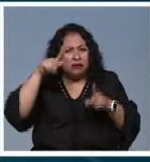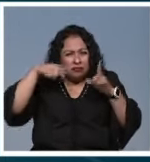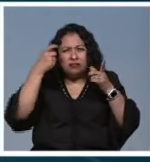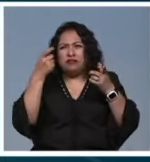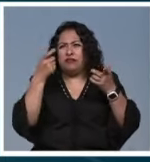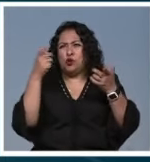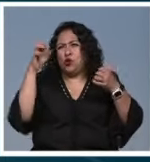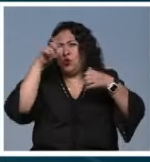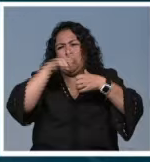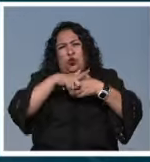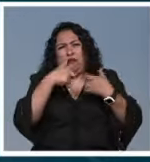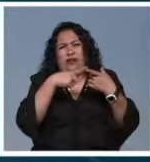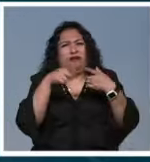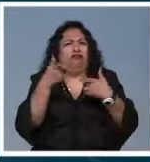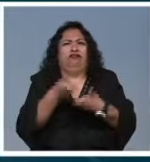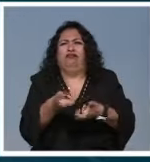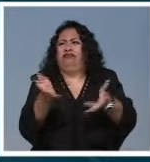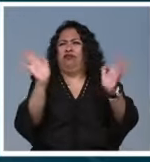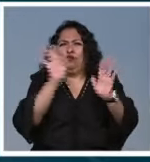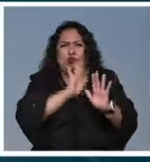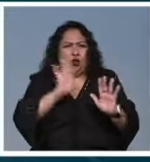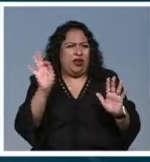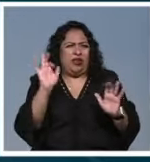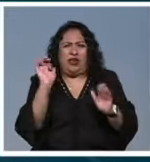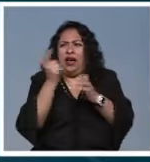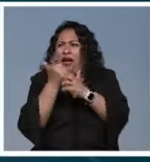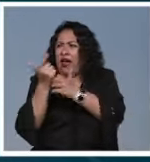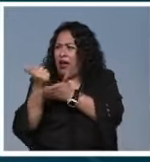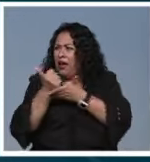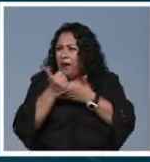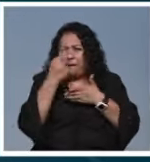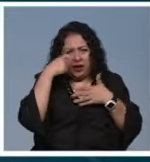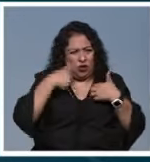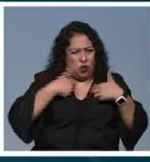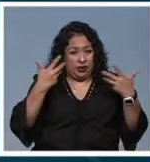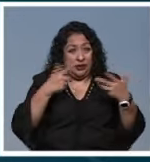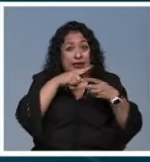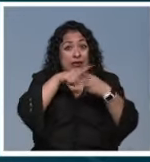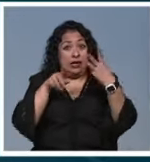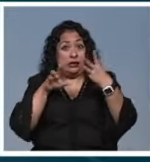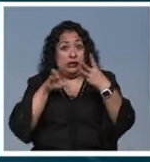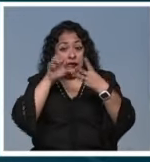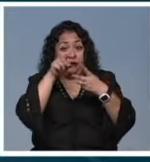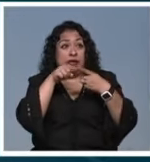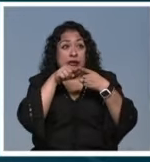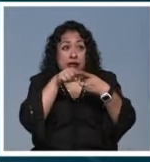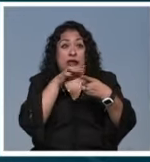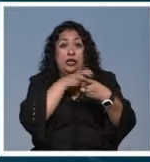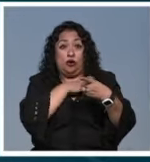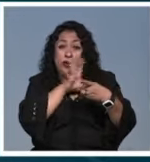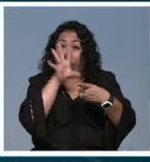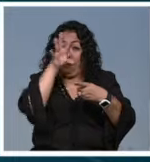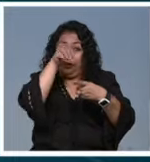cultural que cualquiera puede tener herramientas al alcance. Esos son los tres desafíos: mantener la educación integral de alta